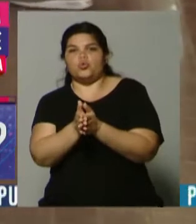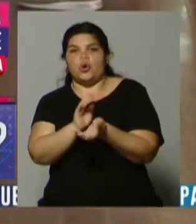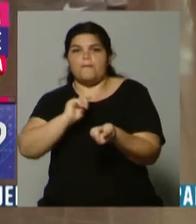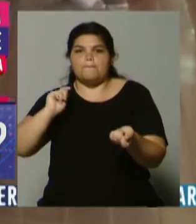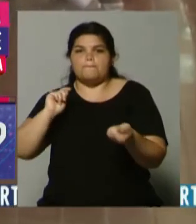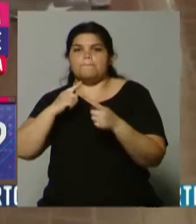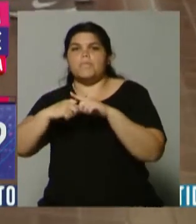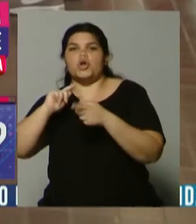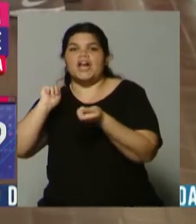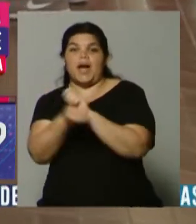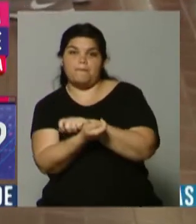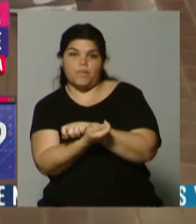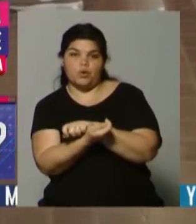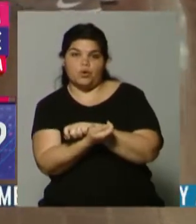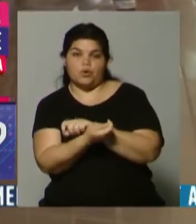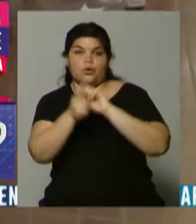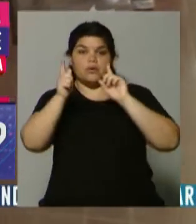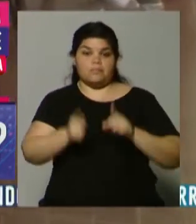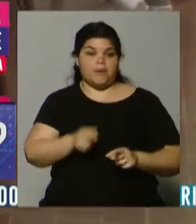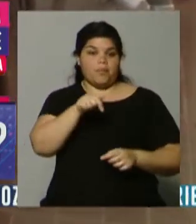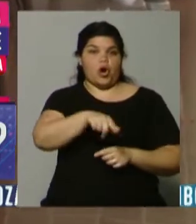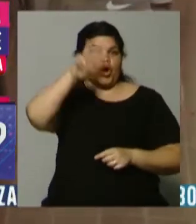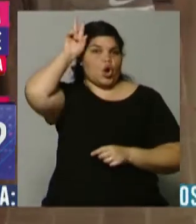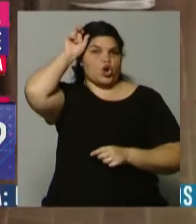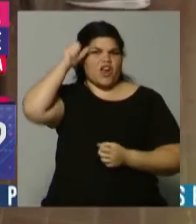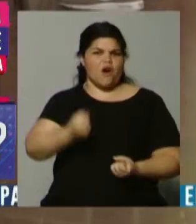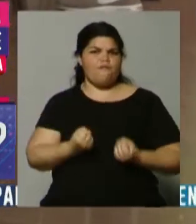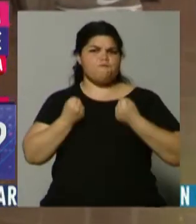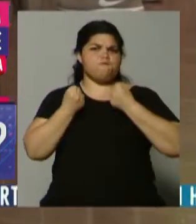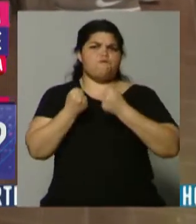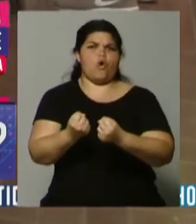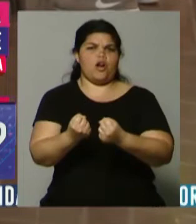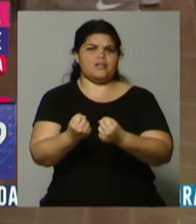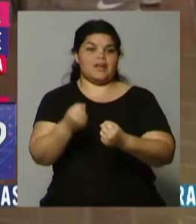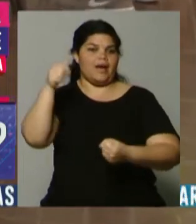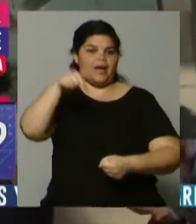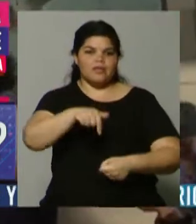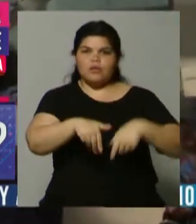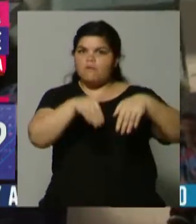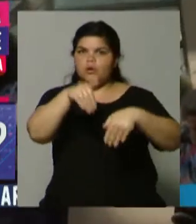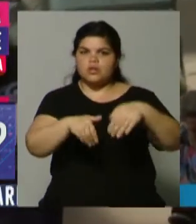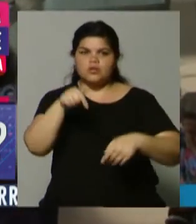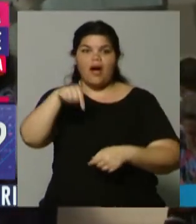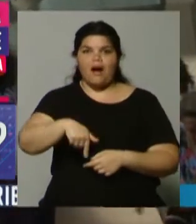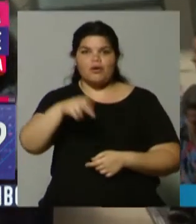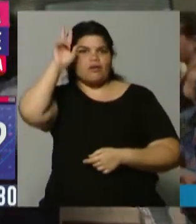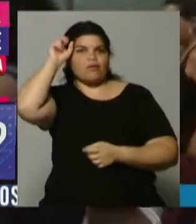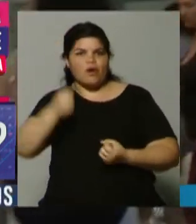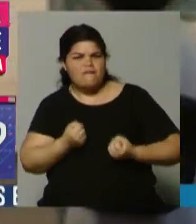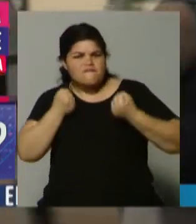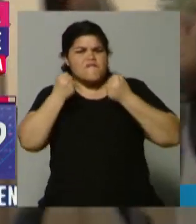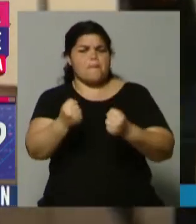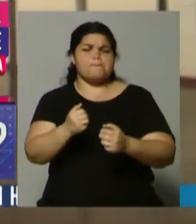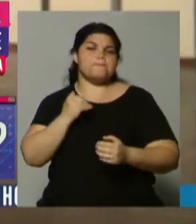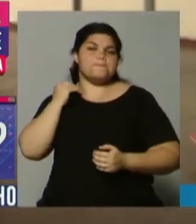duda, Cornejo sale absolutamente fortalecido después de esta elección, y si pensamos que la diferencia